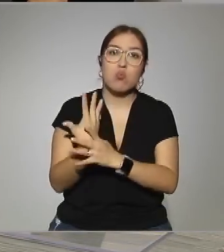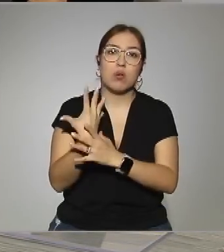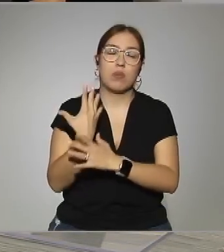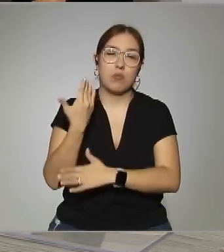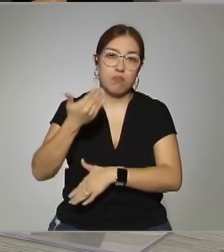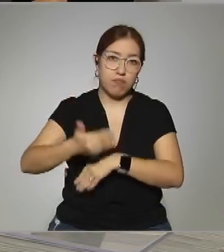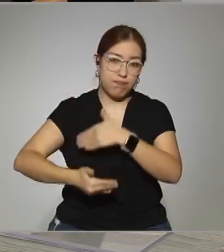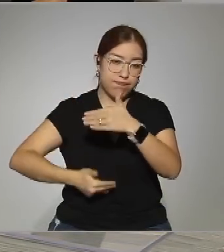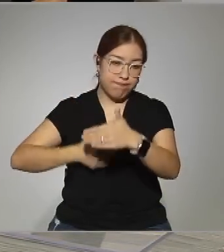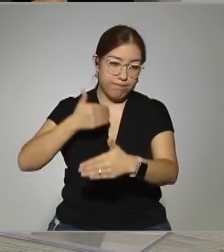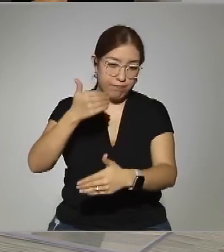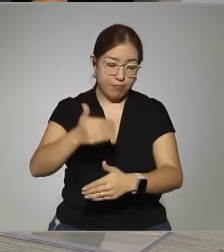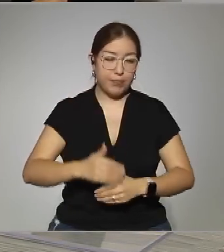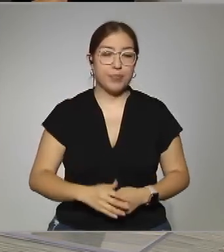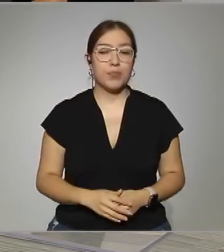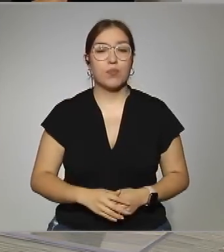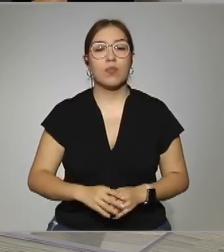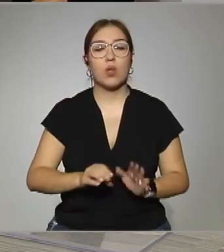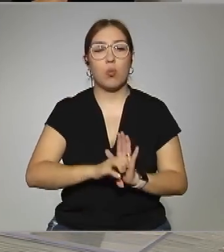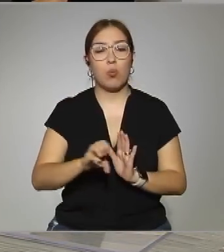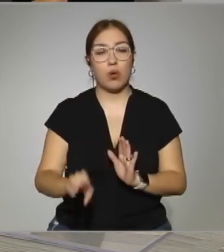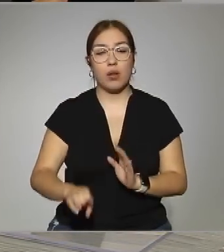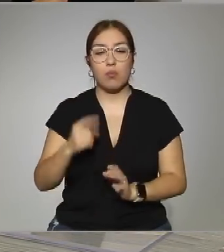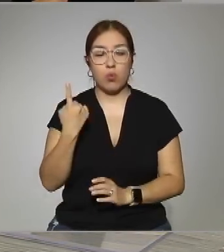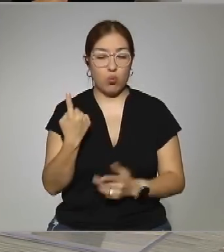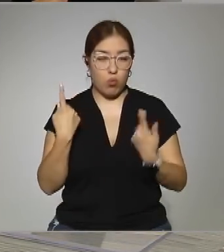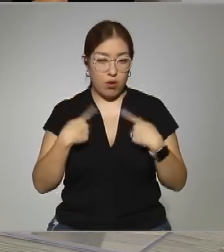ejemplo, puede ser desde una persona